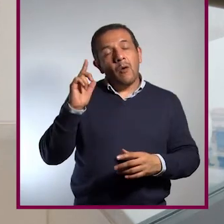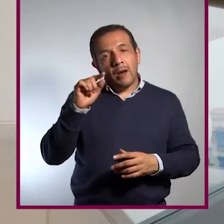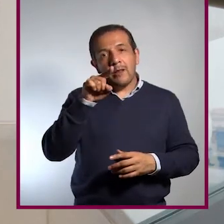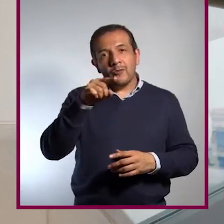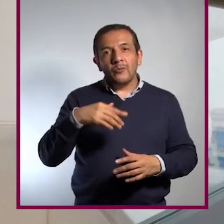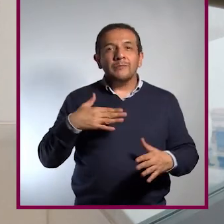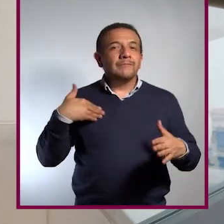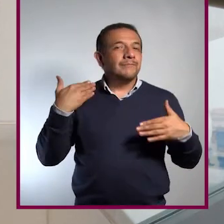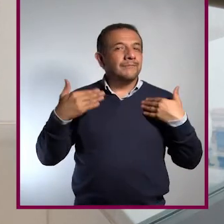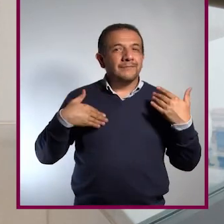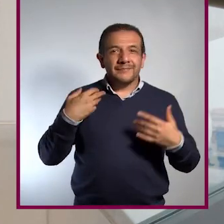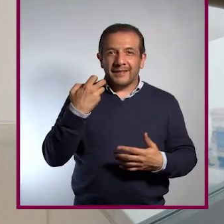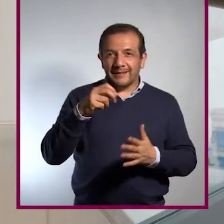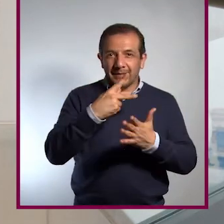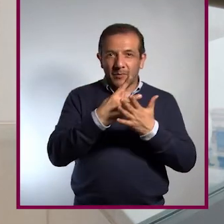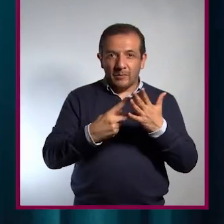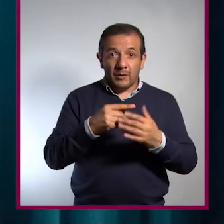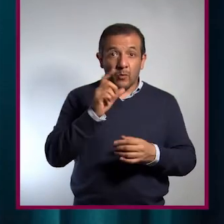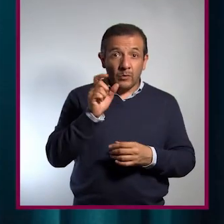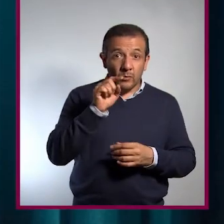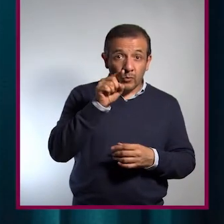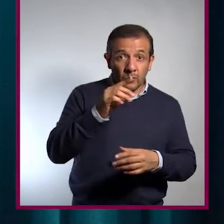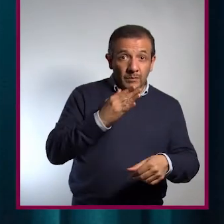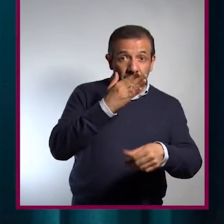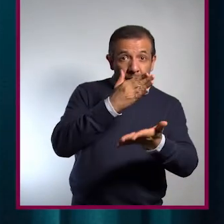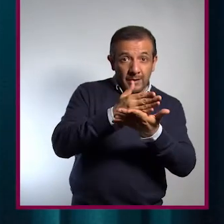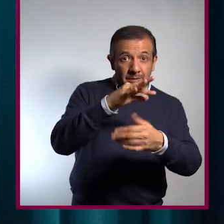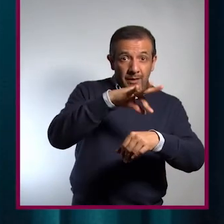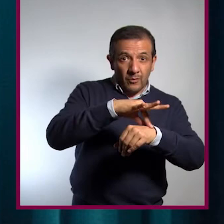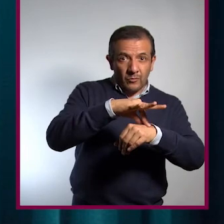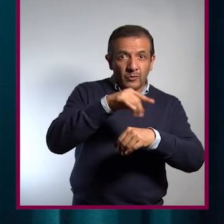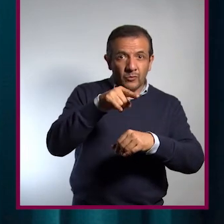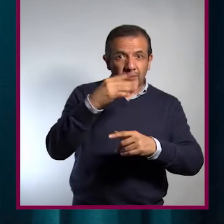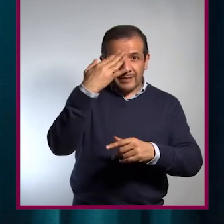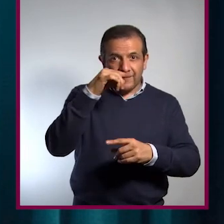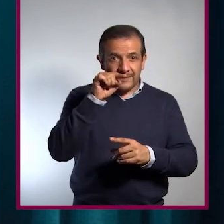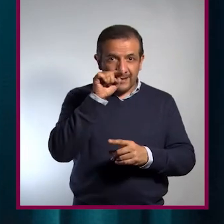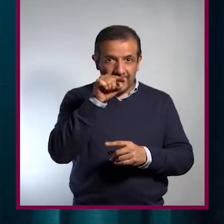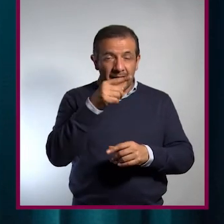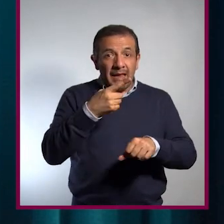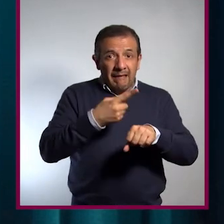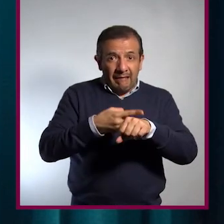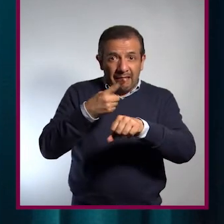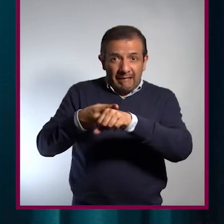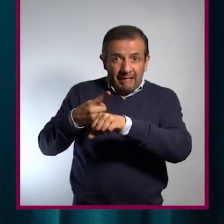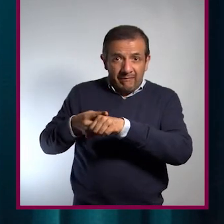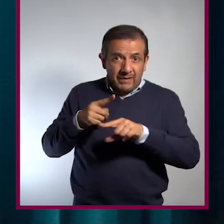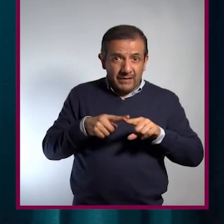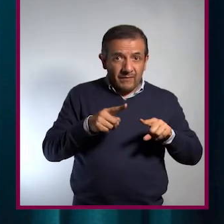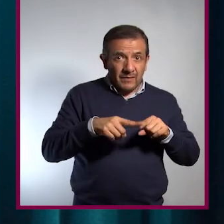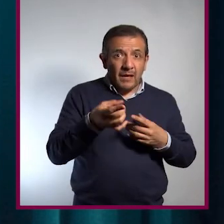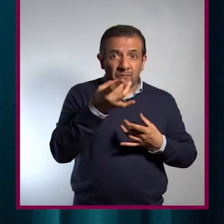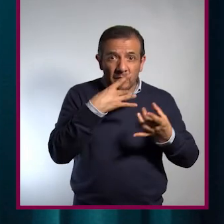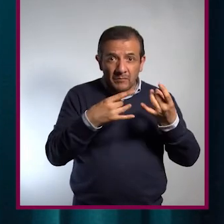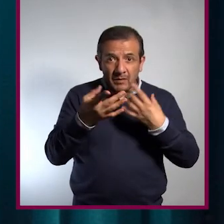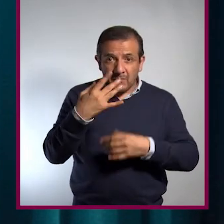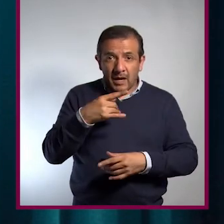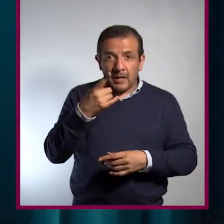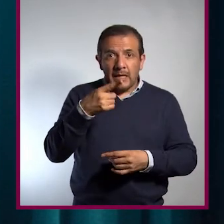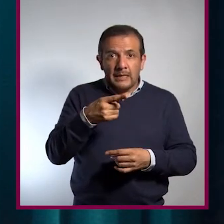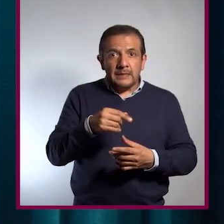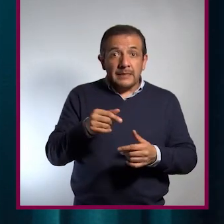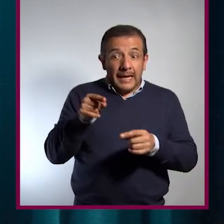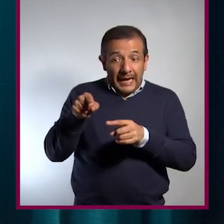disfrutado este programa con nosotros. Cada vez que vayas al médico sabrás que detrás de cada enfermedad y de cada